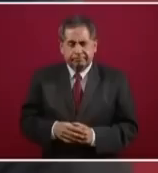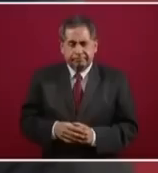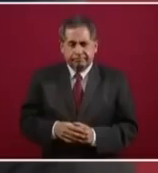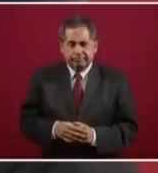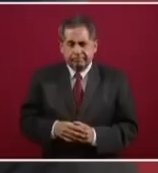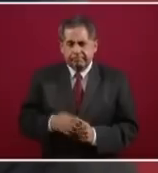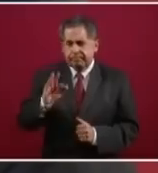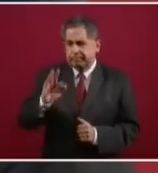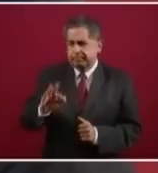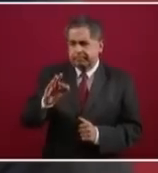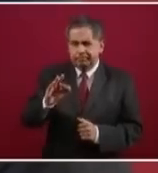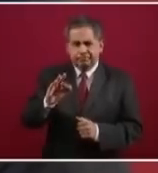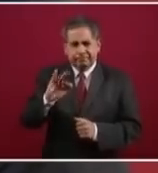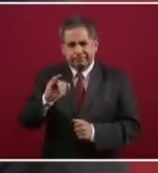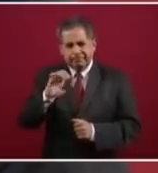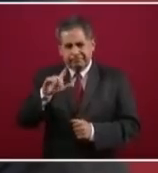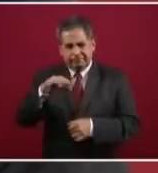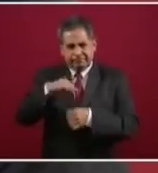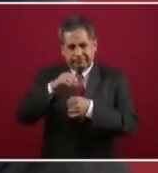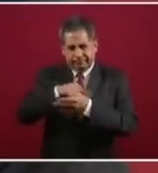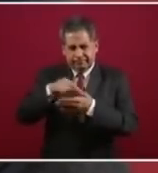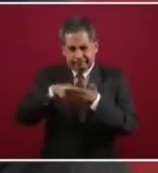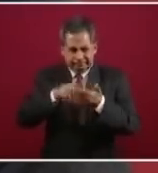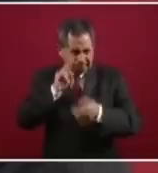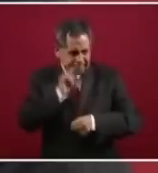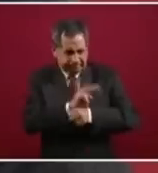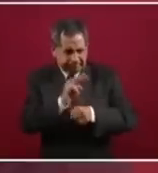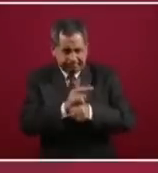la Fiscalía Electoral.